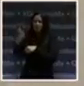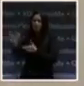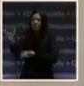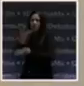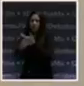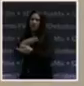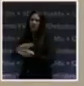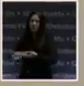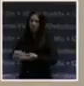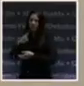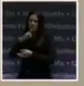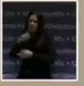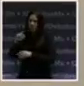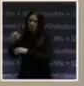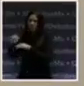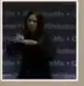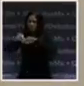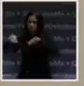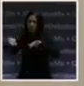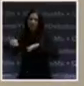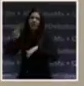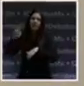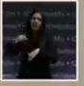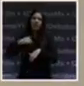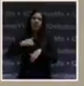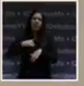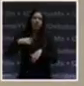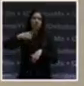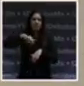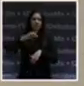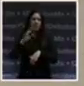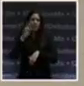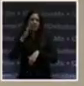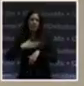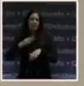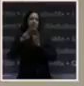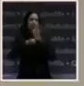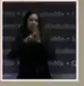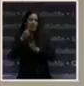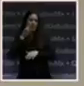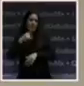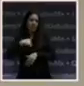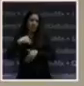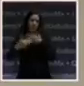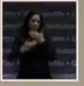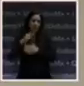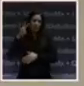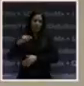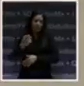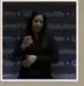públicos municipales. Qué bueno que ven mis videos y que se dan cuenta que proponemos. Y bueno, muy